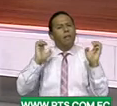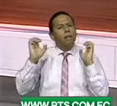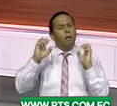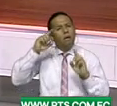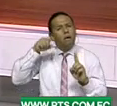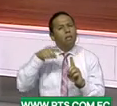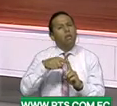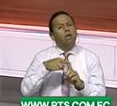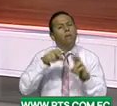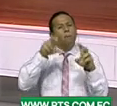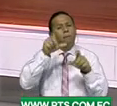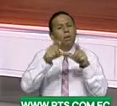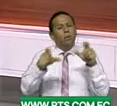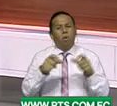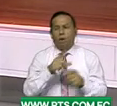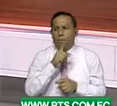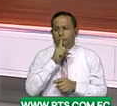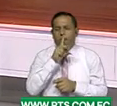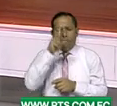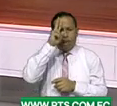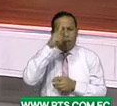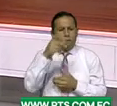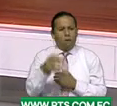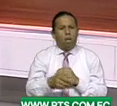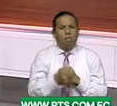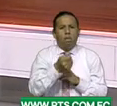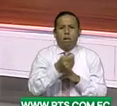de la corrupción en las instituciones públicas.